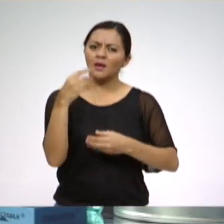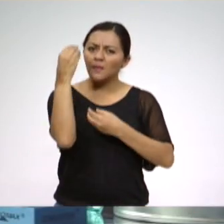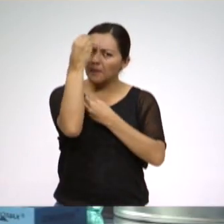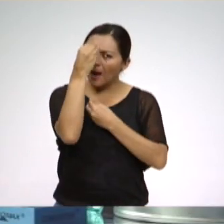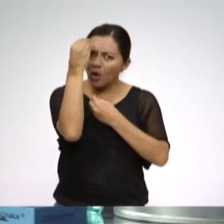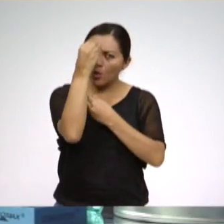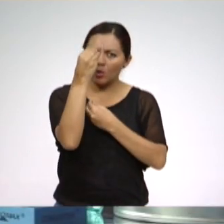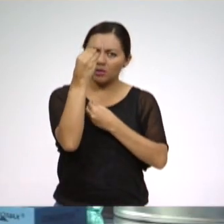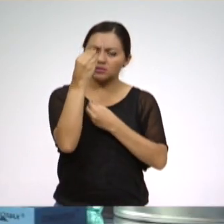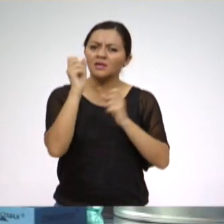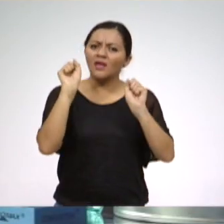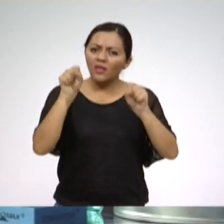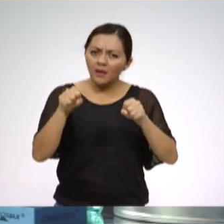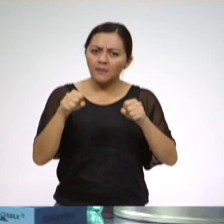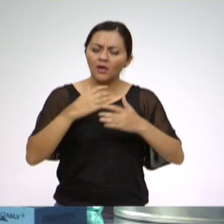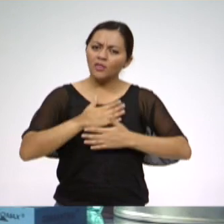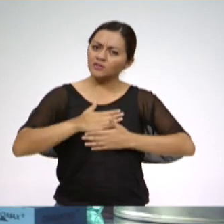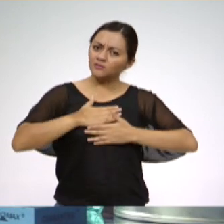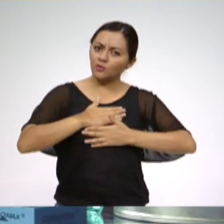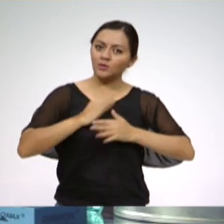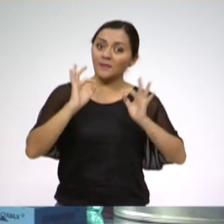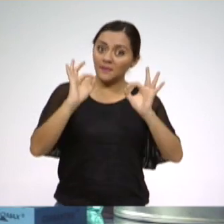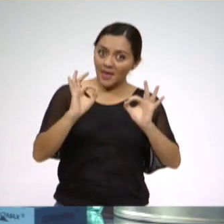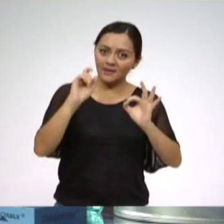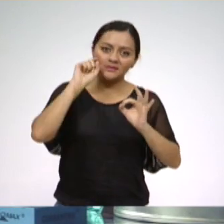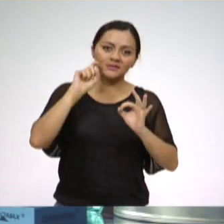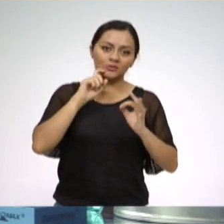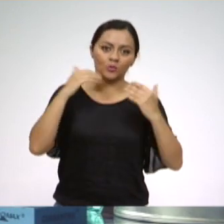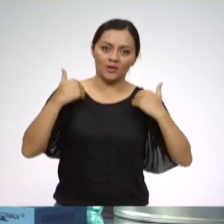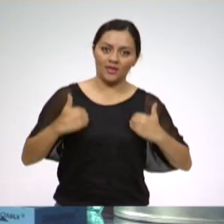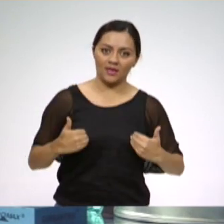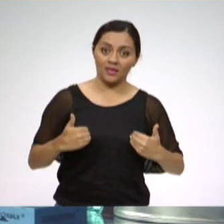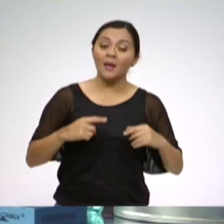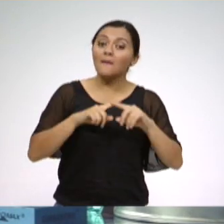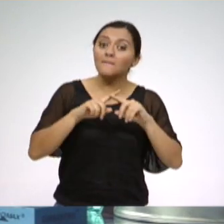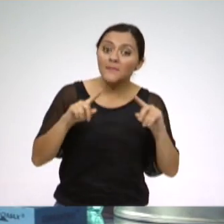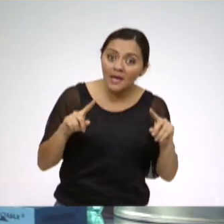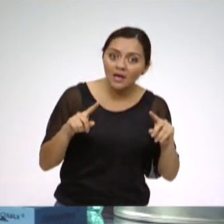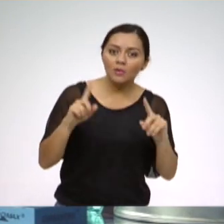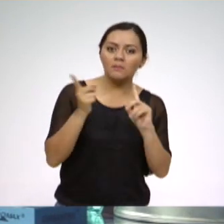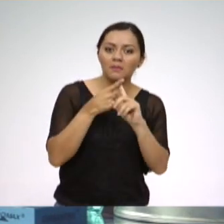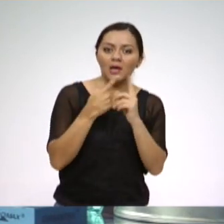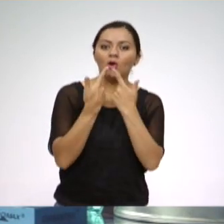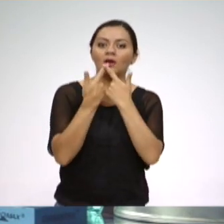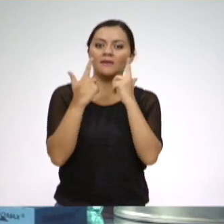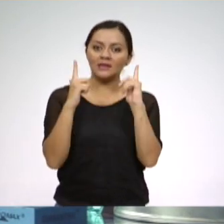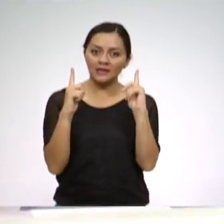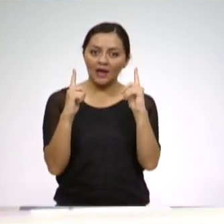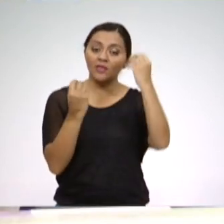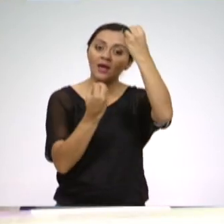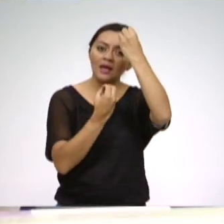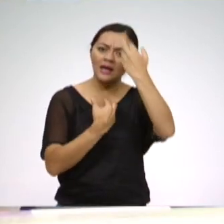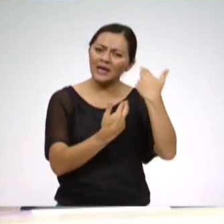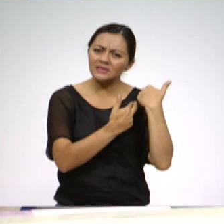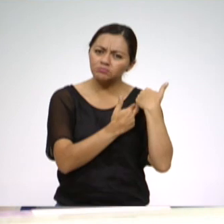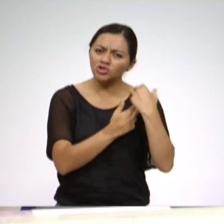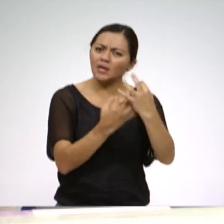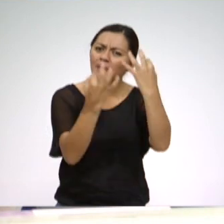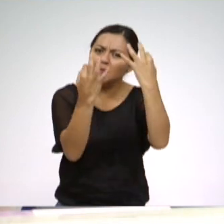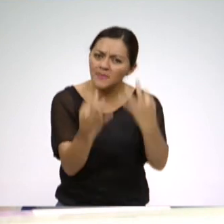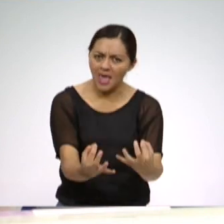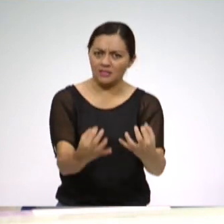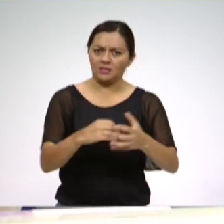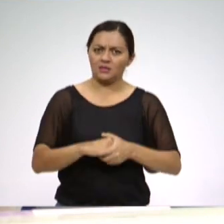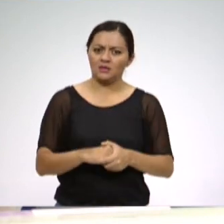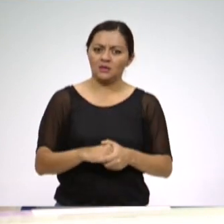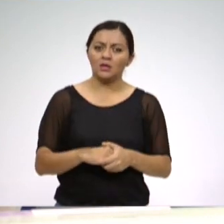personas puedan disfrutar de su sexualidad en condiciones de libertad y responsabilidad. Que no quisiéramos que